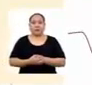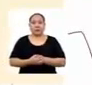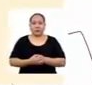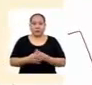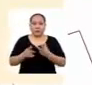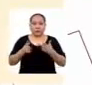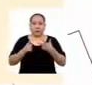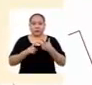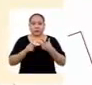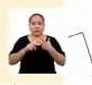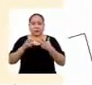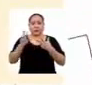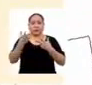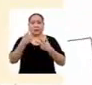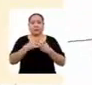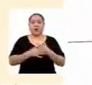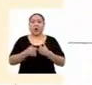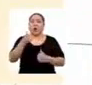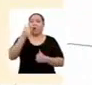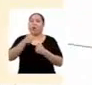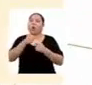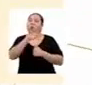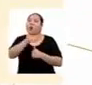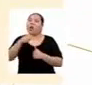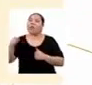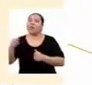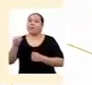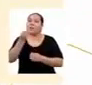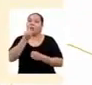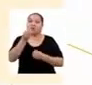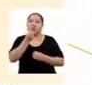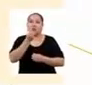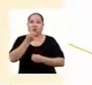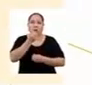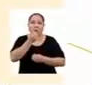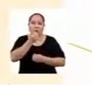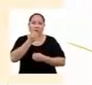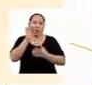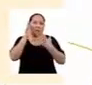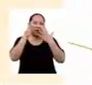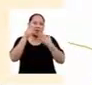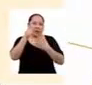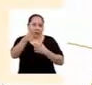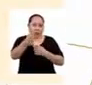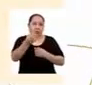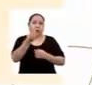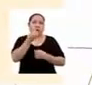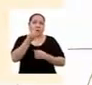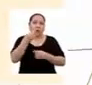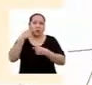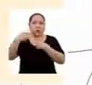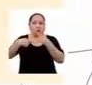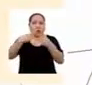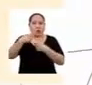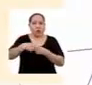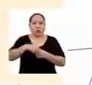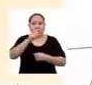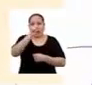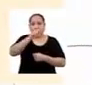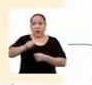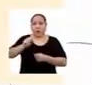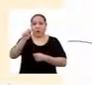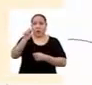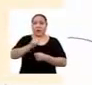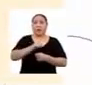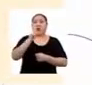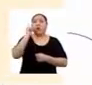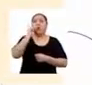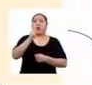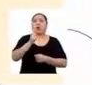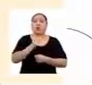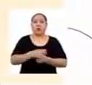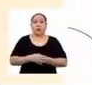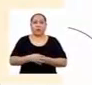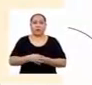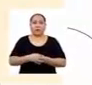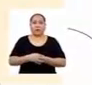Tres. ¿Cuál de estas comidas se parecen a la que comes cada día? Marca solo una